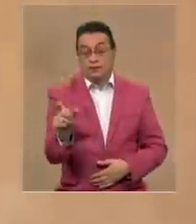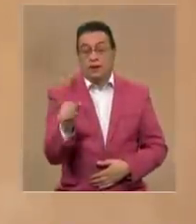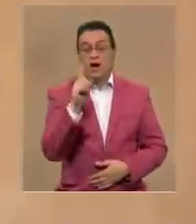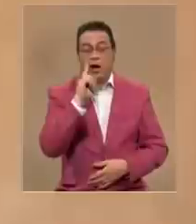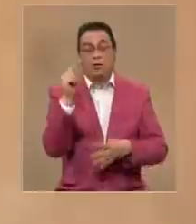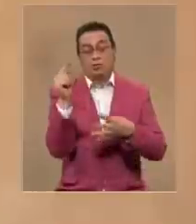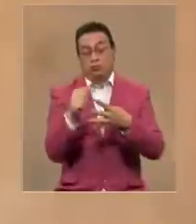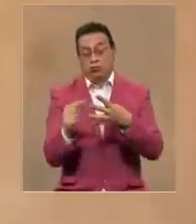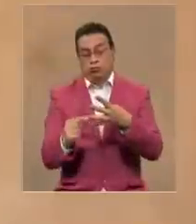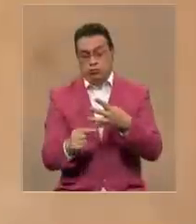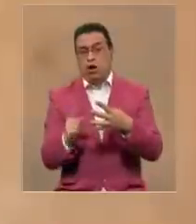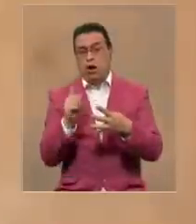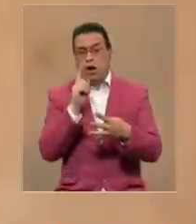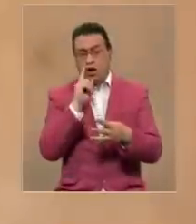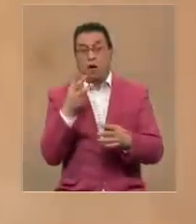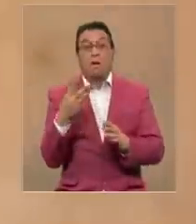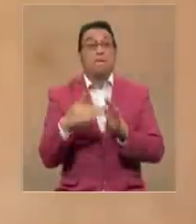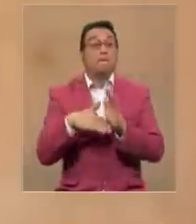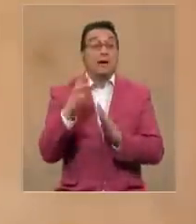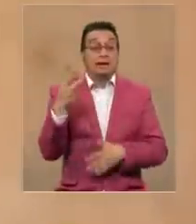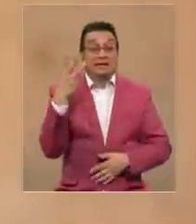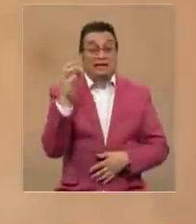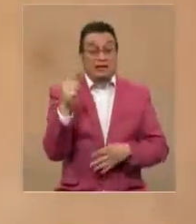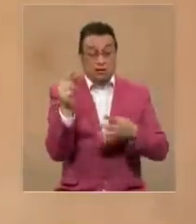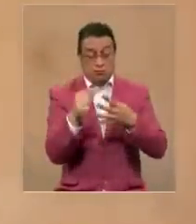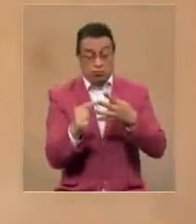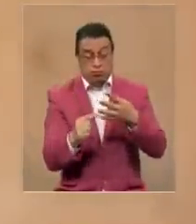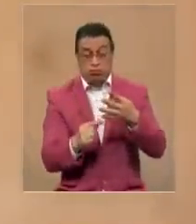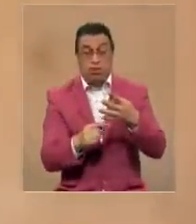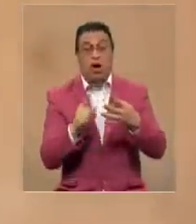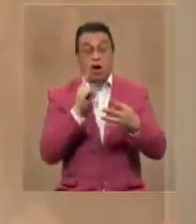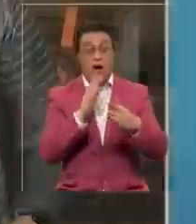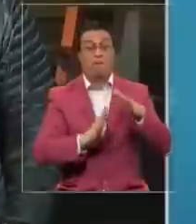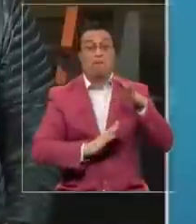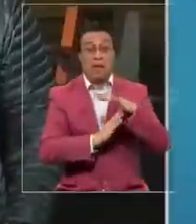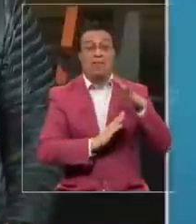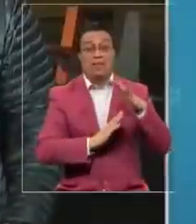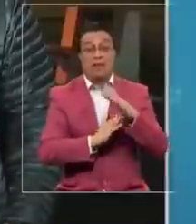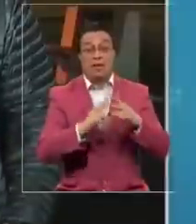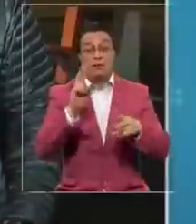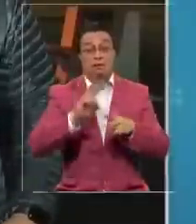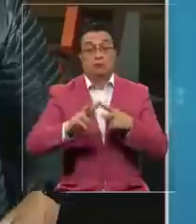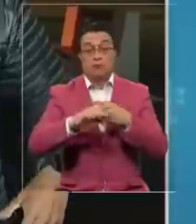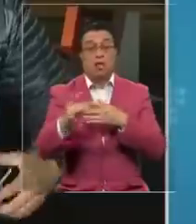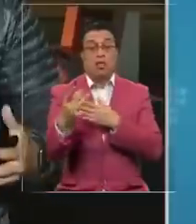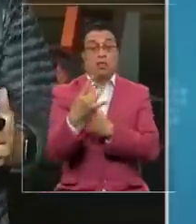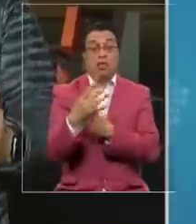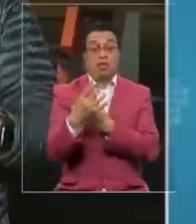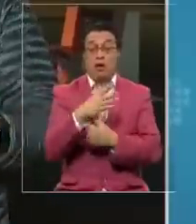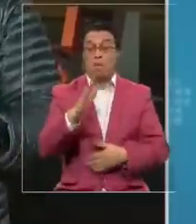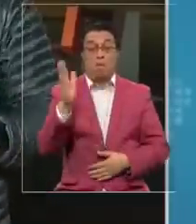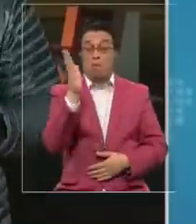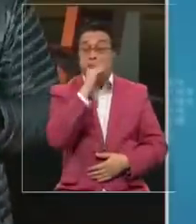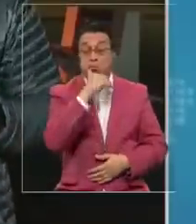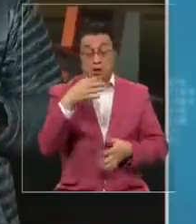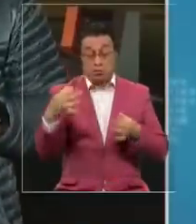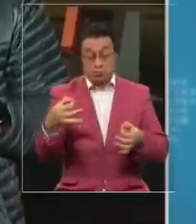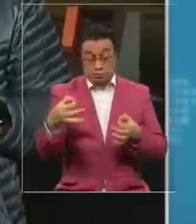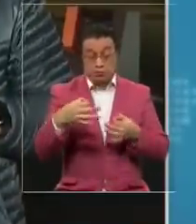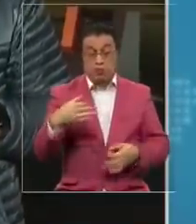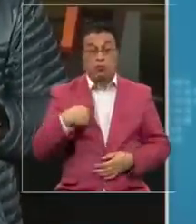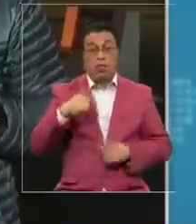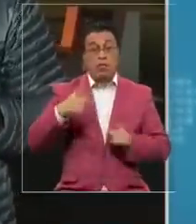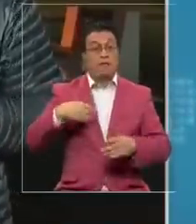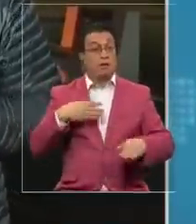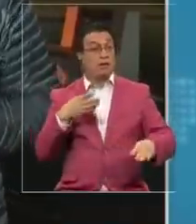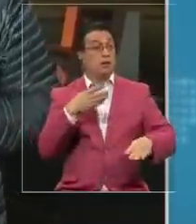una serie de antecedentes, tiene más de 30 causas pendientes aún que dicen todavía no las han notificado, de que a él no le ha llegado ninguna hoja donde tenga que